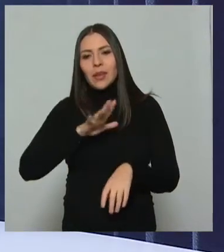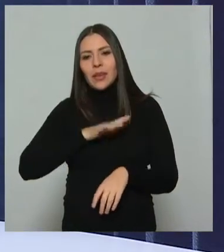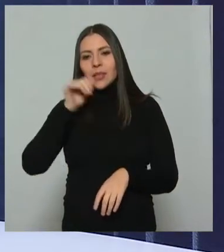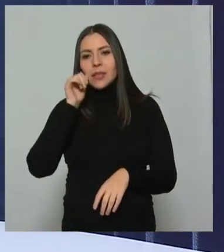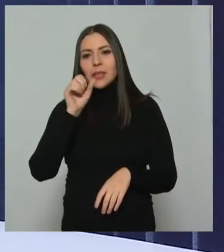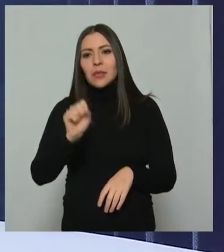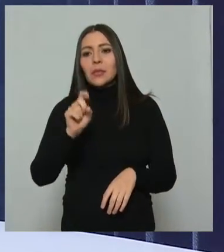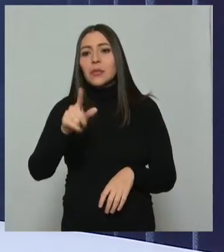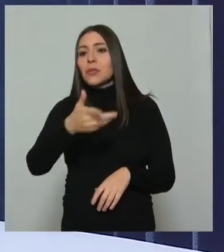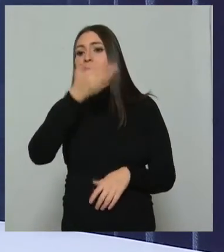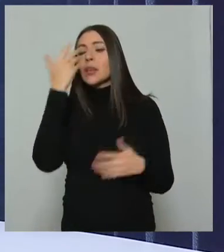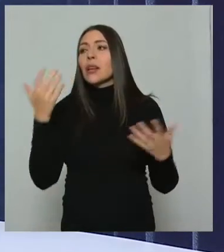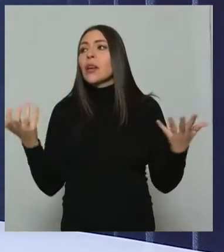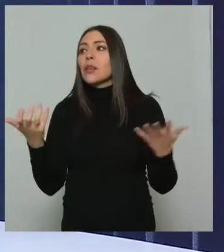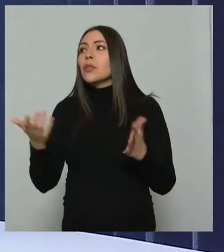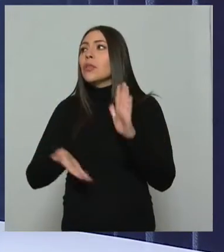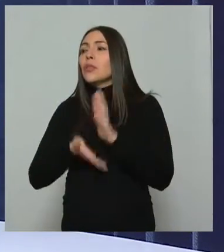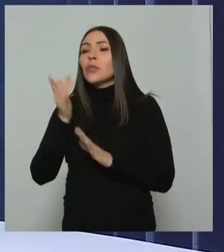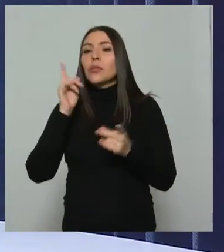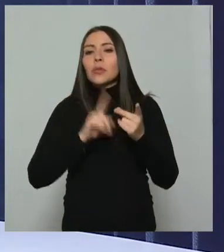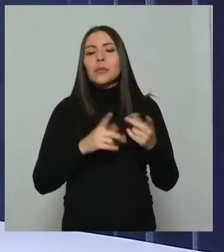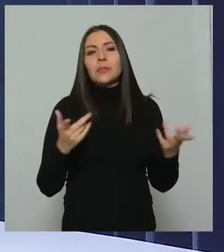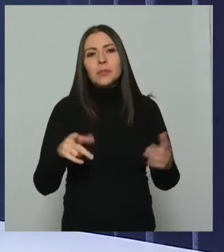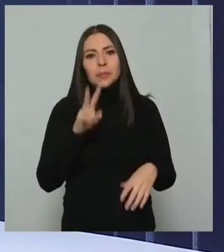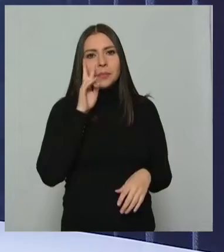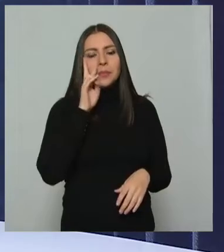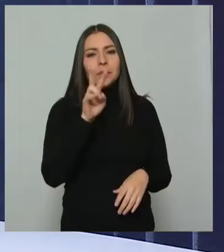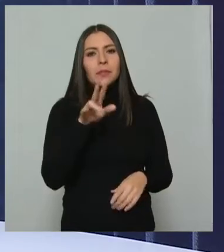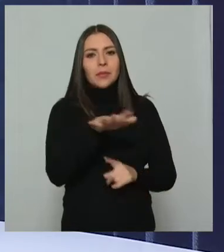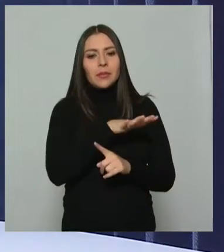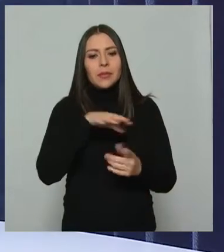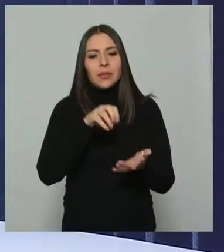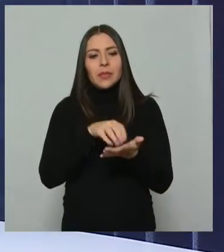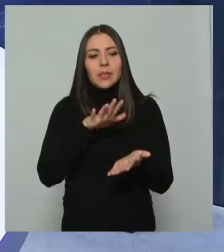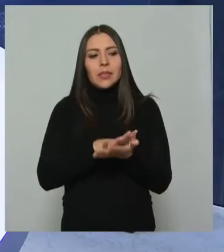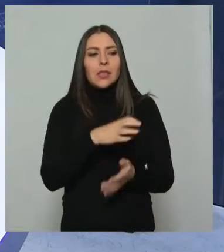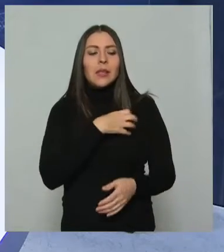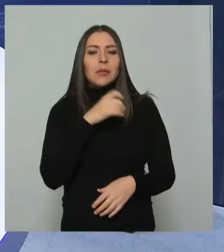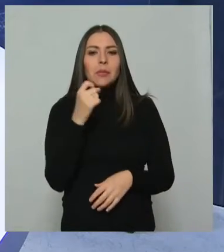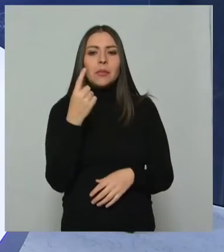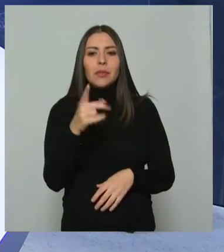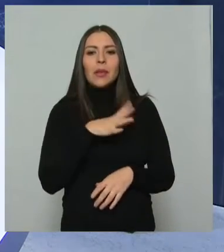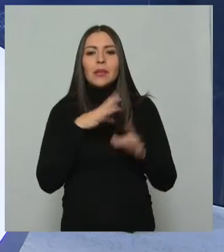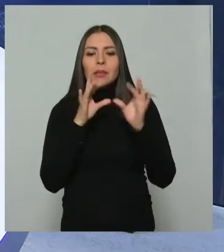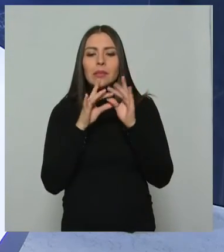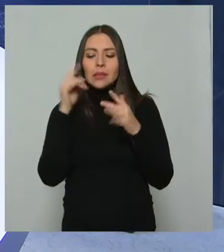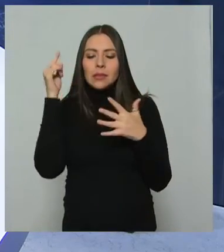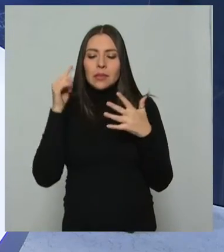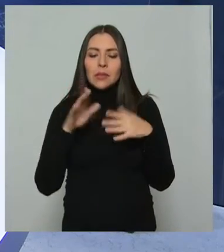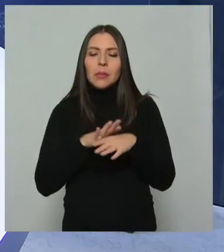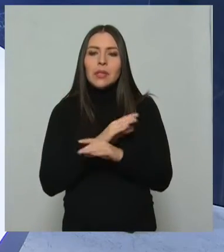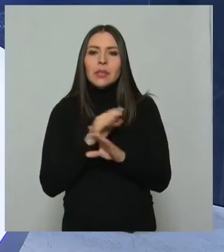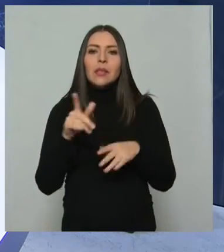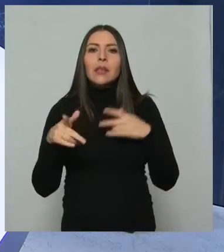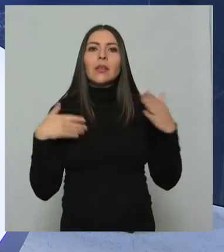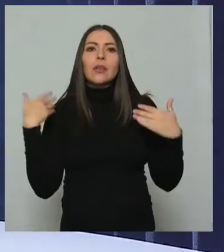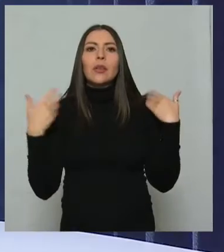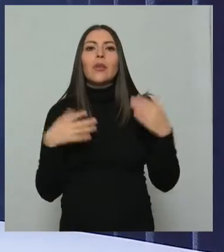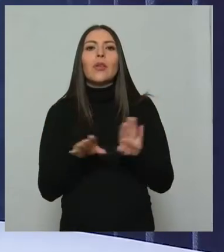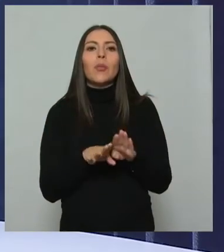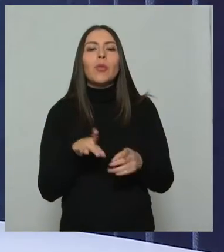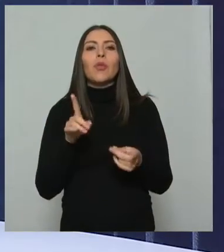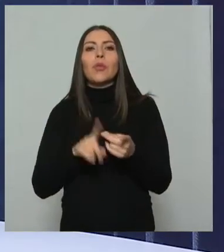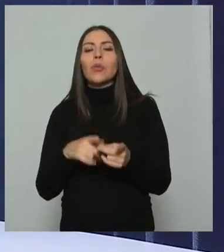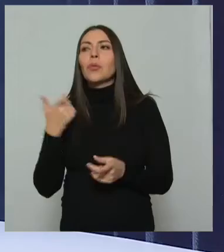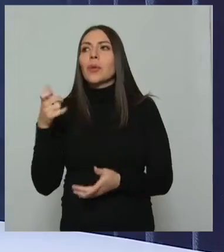usted no sabe qué hacer, a dónde ir, bueno, pues sí, a Capital 21, Agenda y Contexto, y aquí le tenemos todos los detalles de cómo divertirse, en dónde y